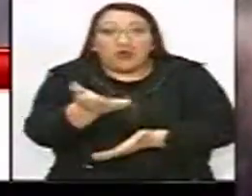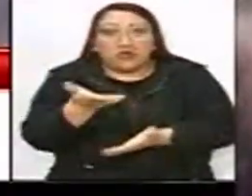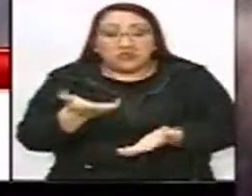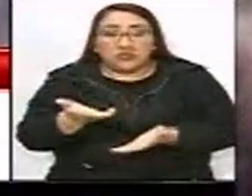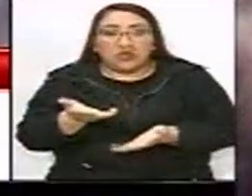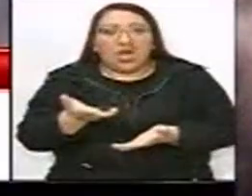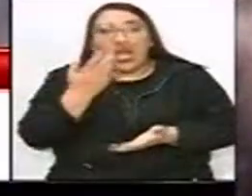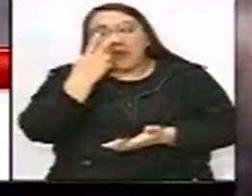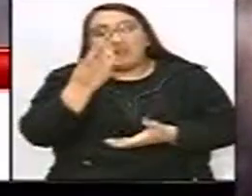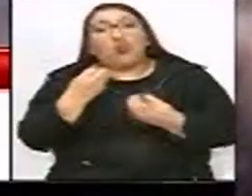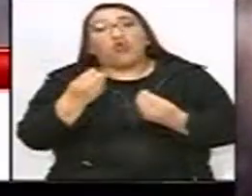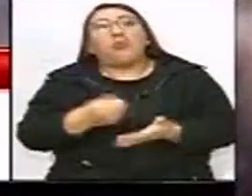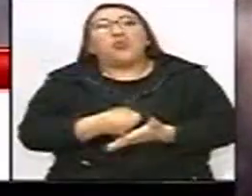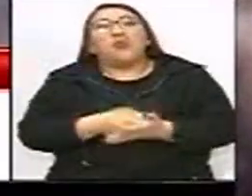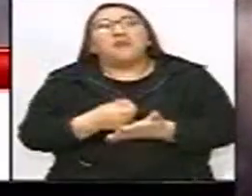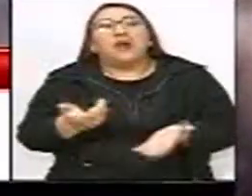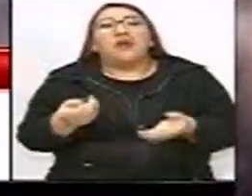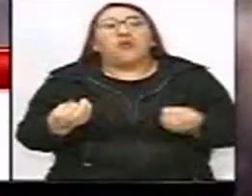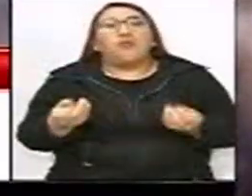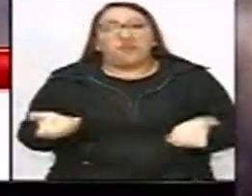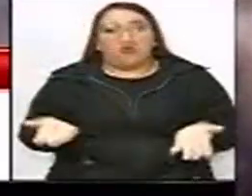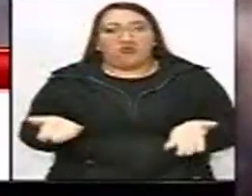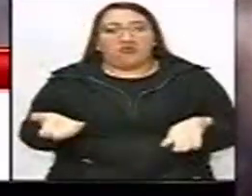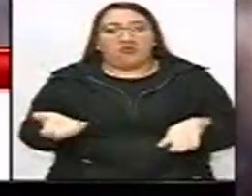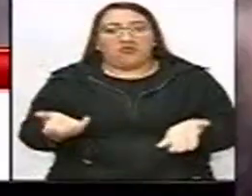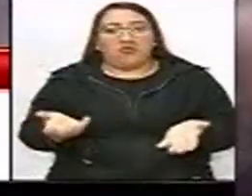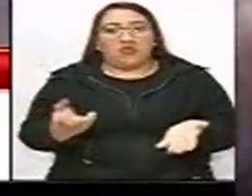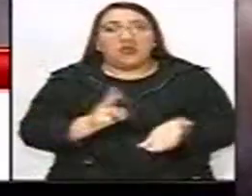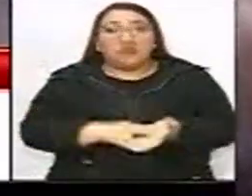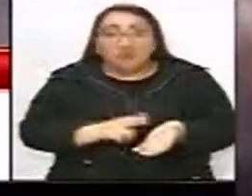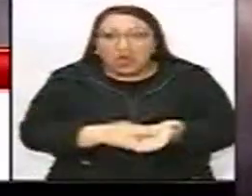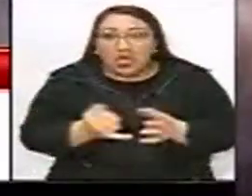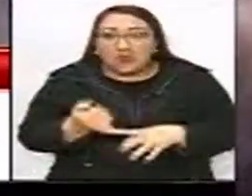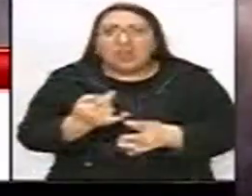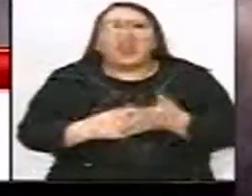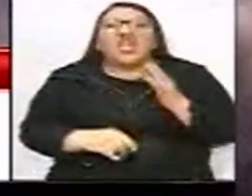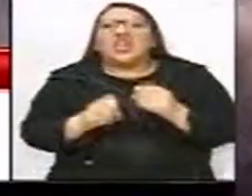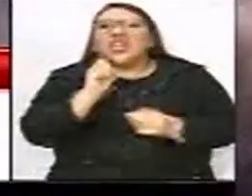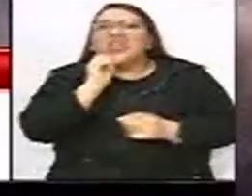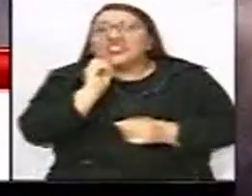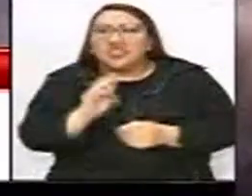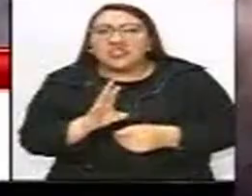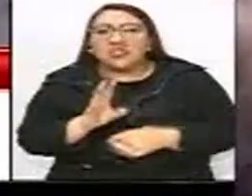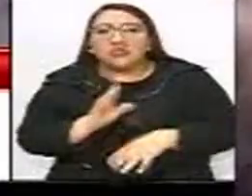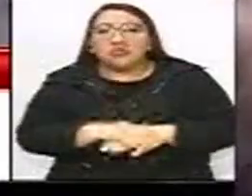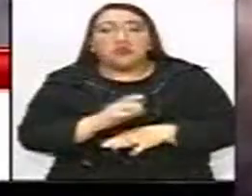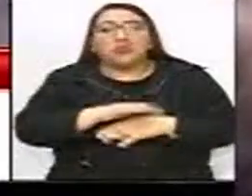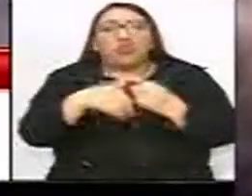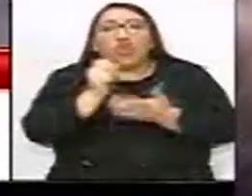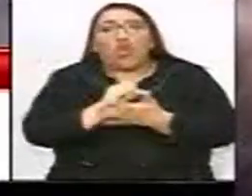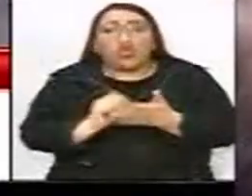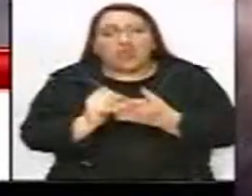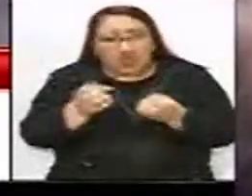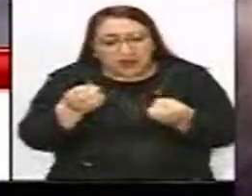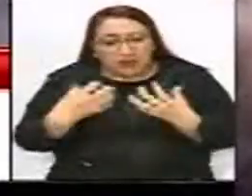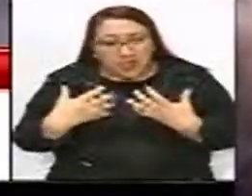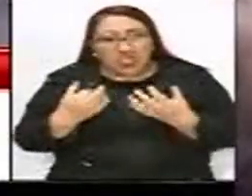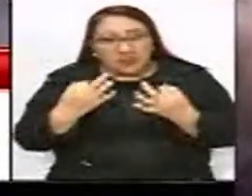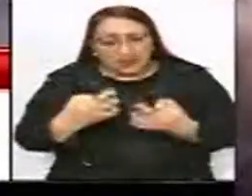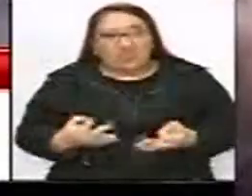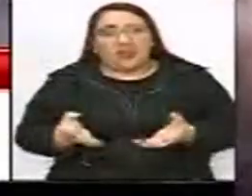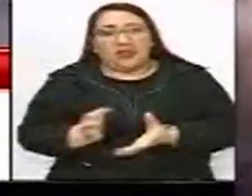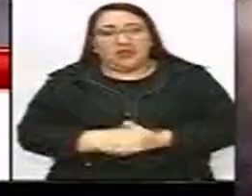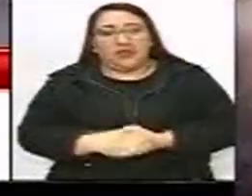Vinci, hay que ver cómo lo ha pagado, si ha pagado impuestos a la renta, si qué dicen las condiciones del contrato. Todo eso es